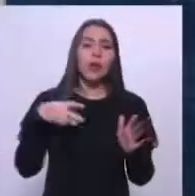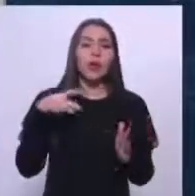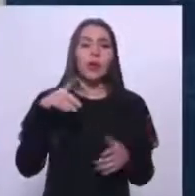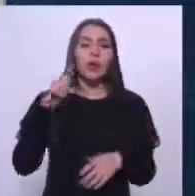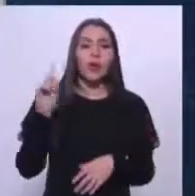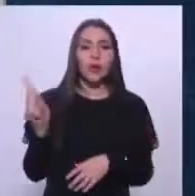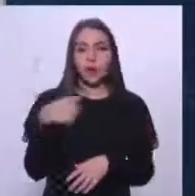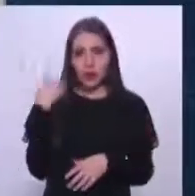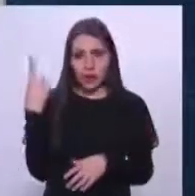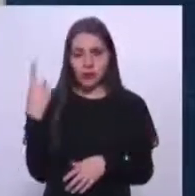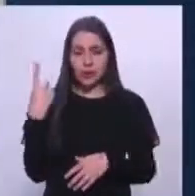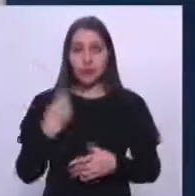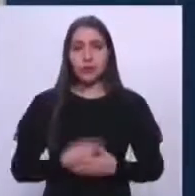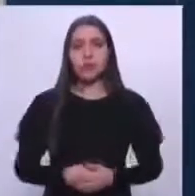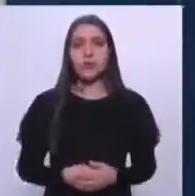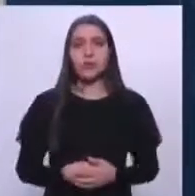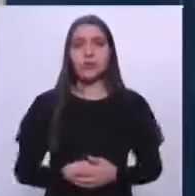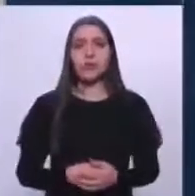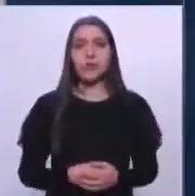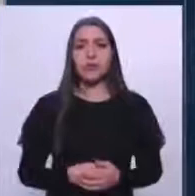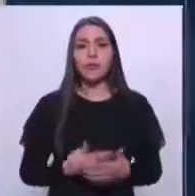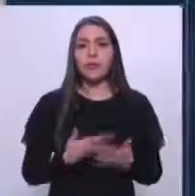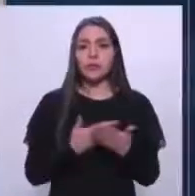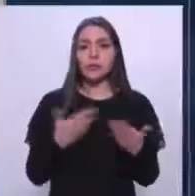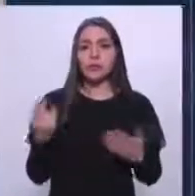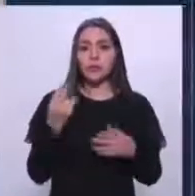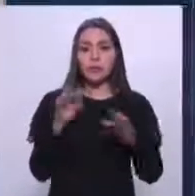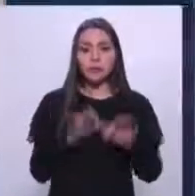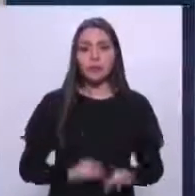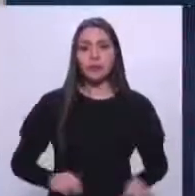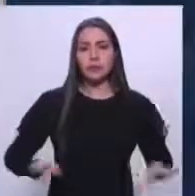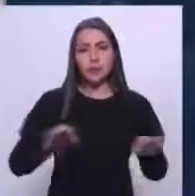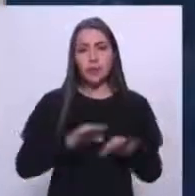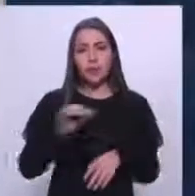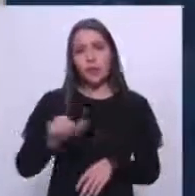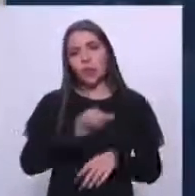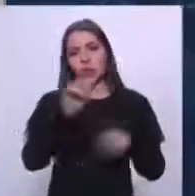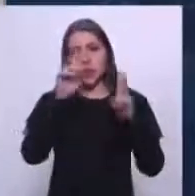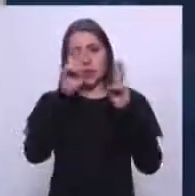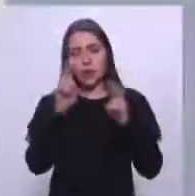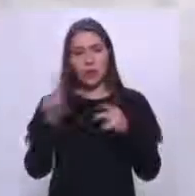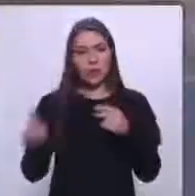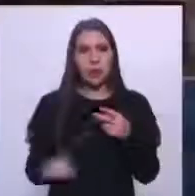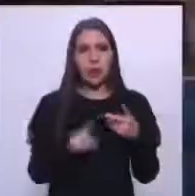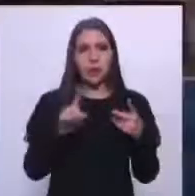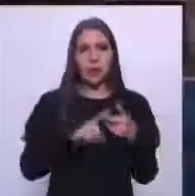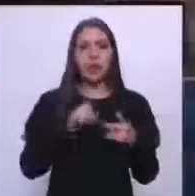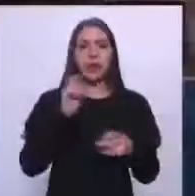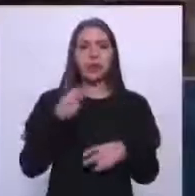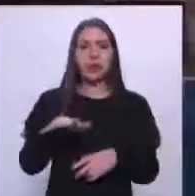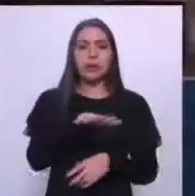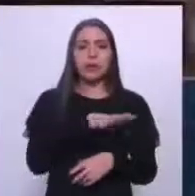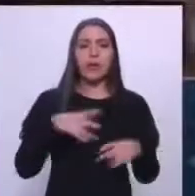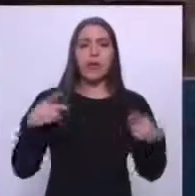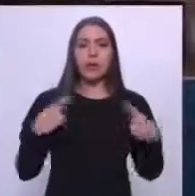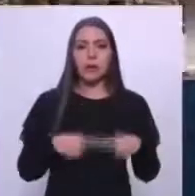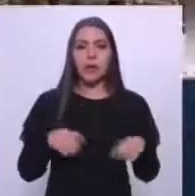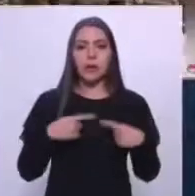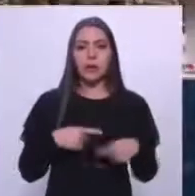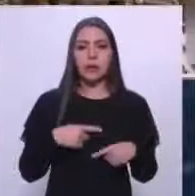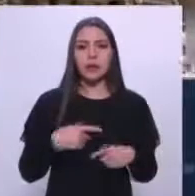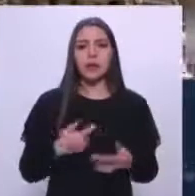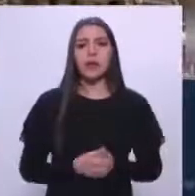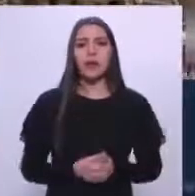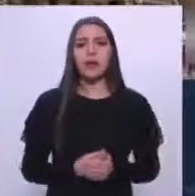de eso, lo que sí es importante a considerar es otro aspecto del problema, el aspecto social en el que